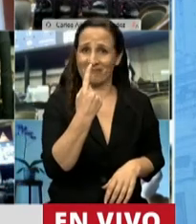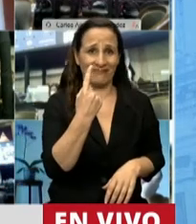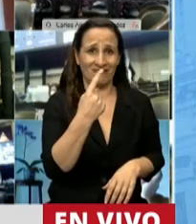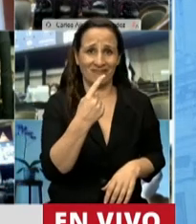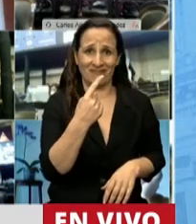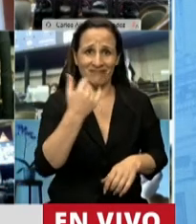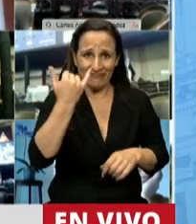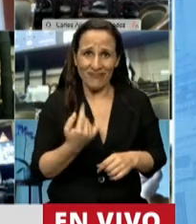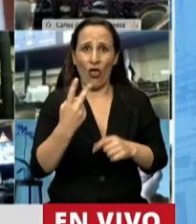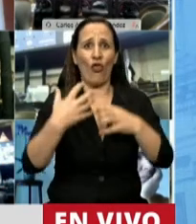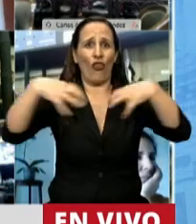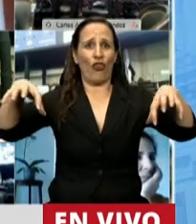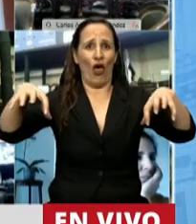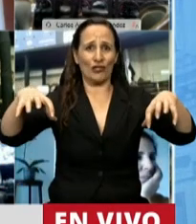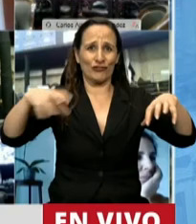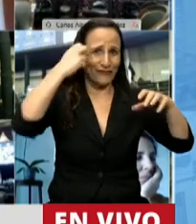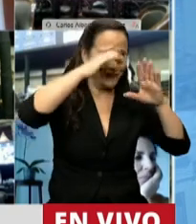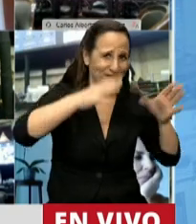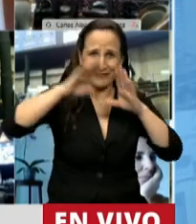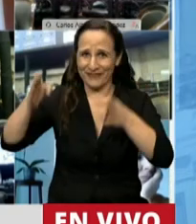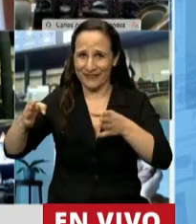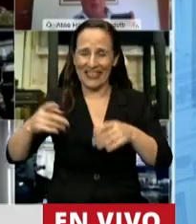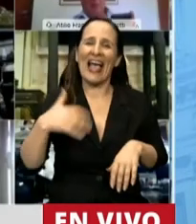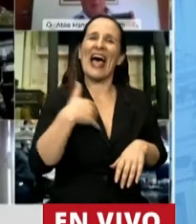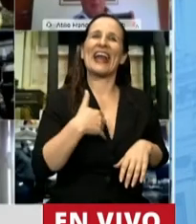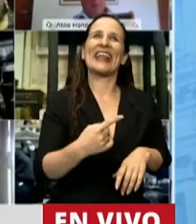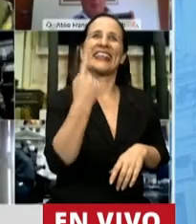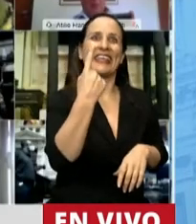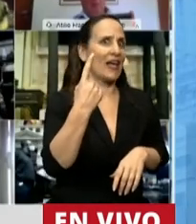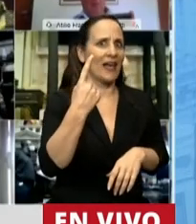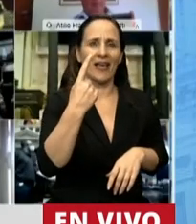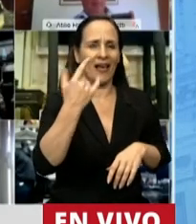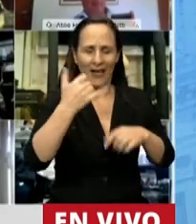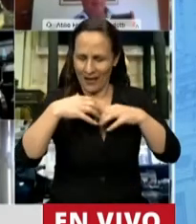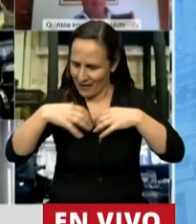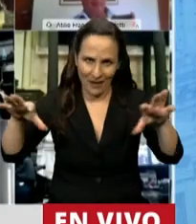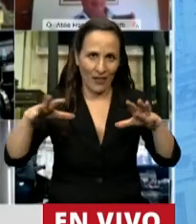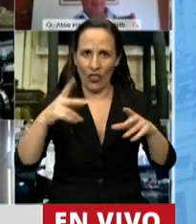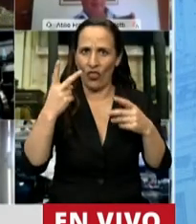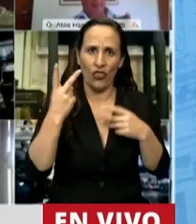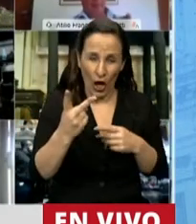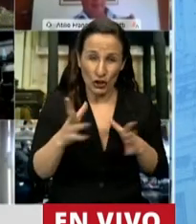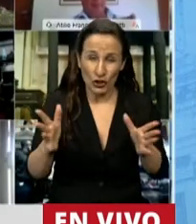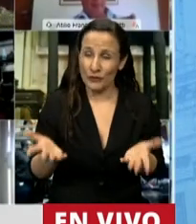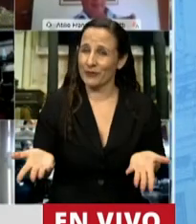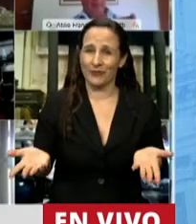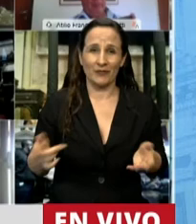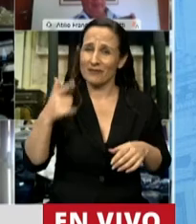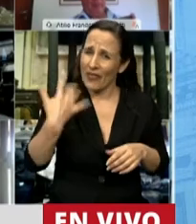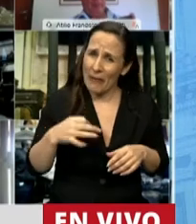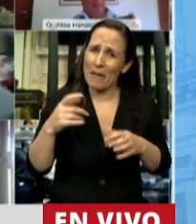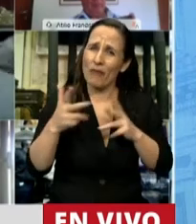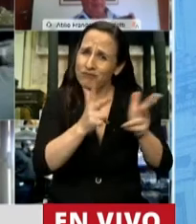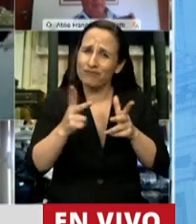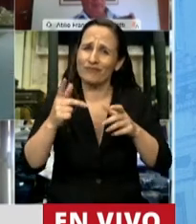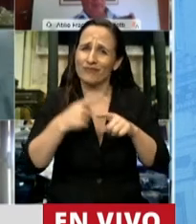viendo. Y si no, no hay una Argentina, hay 2 Argentinas completamente distintas. Esa pelea tenemos que darla en este recinto, y esa